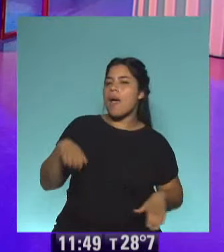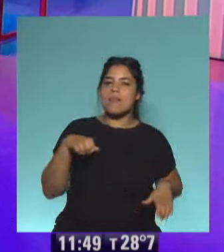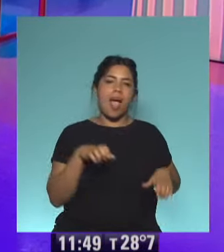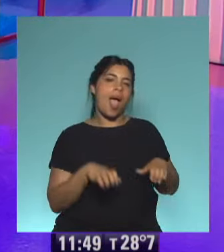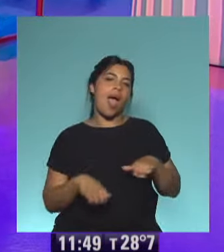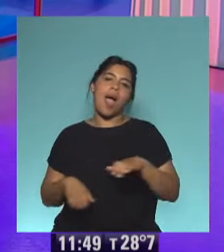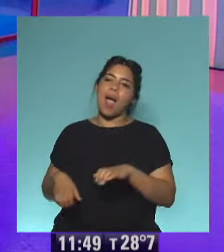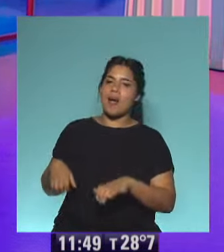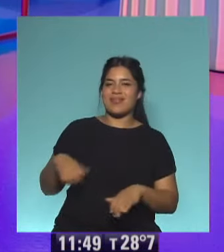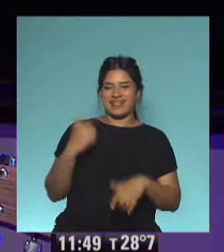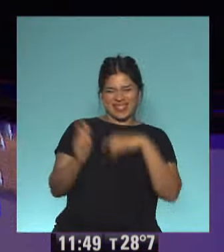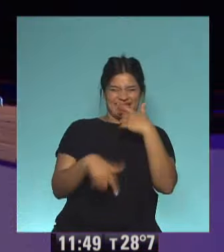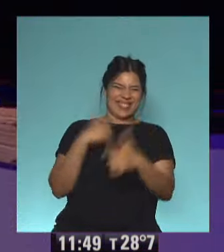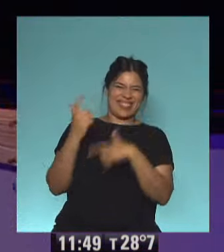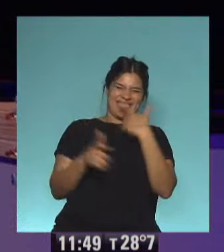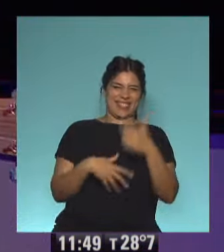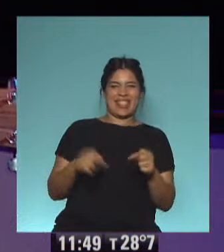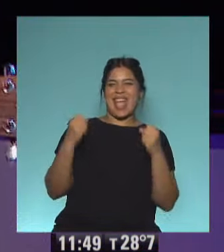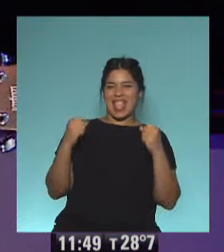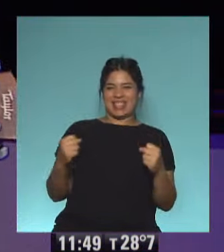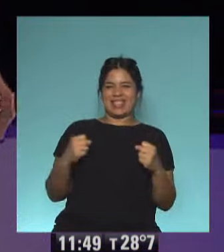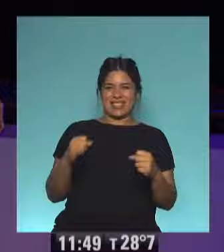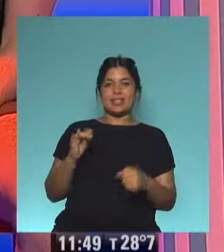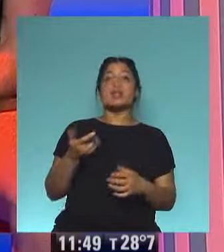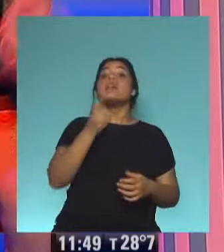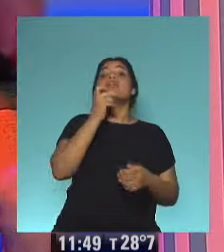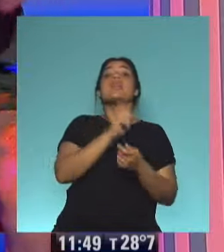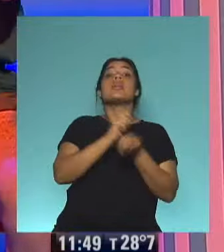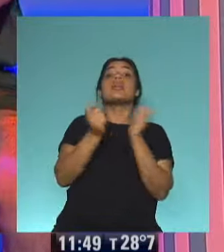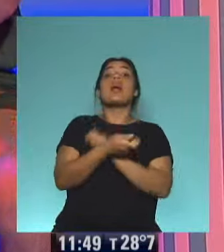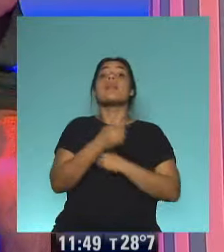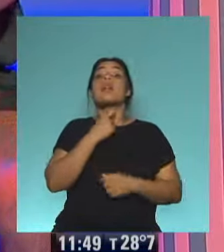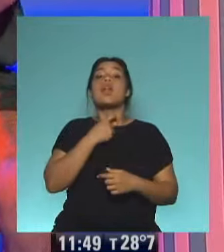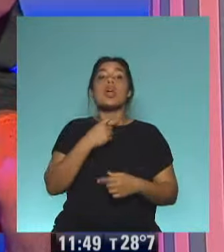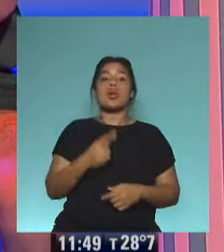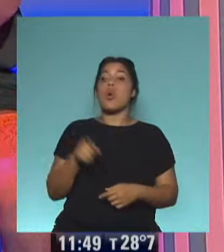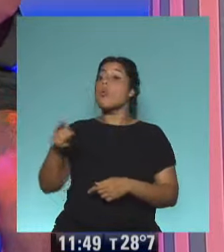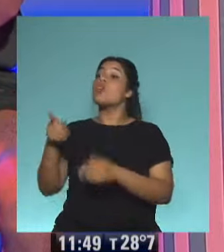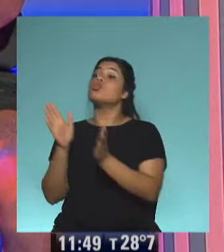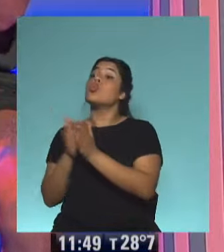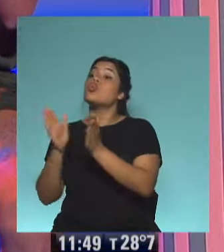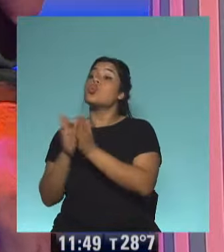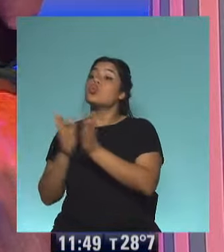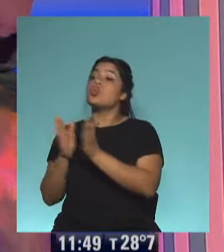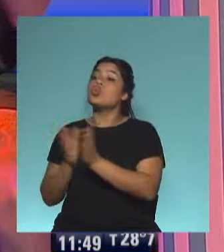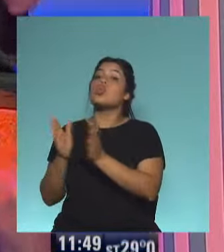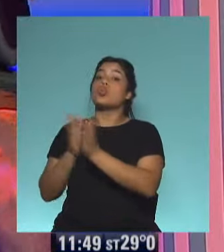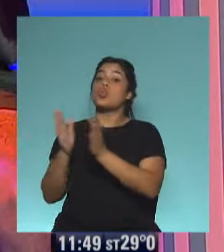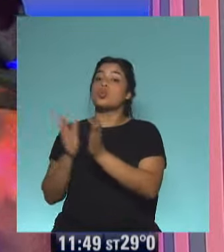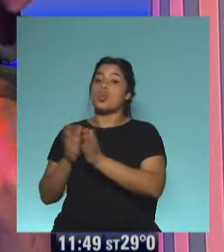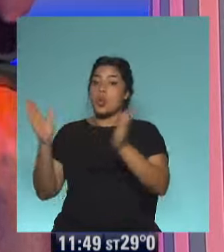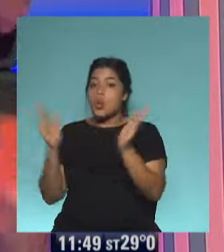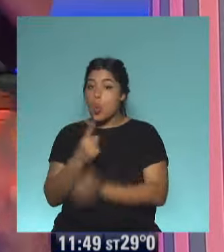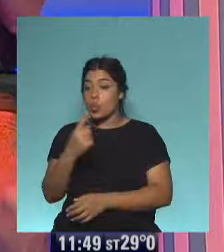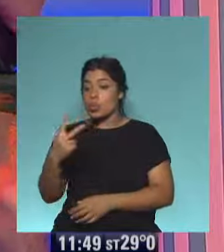michi, mau. Si lo quisiéramos cambiar, ¿cómo es entonces? Entonces hacer un, dos, tres, un, dos, tres, un,